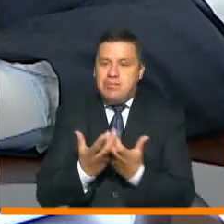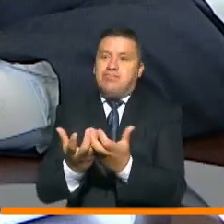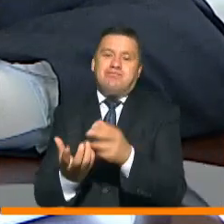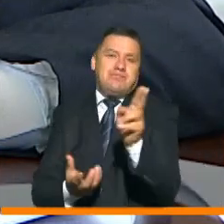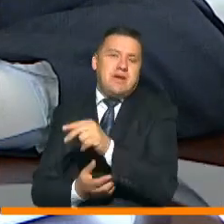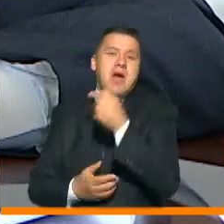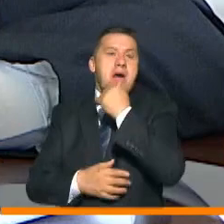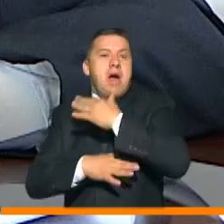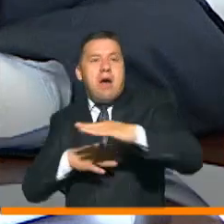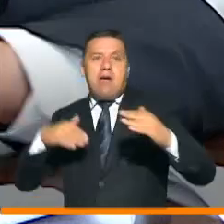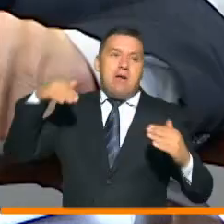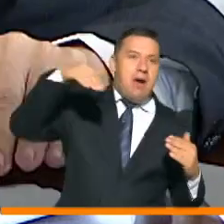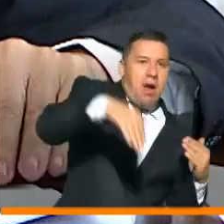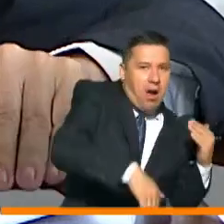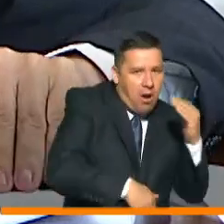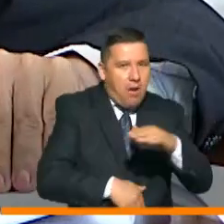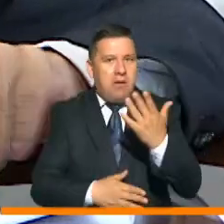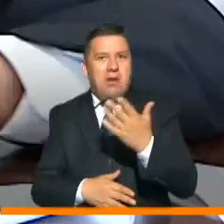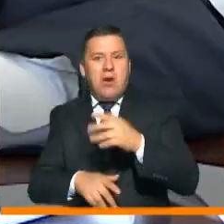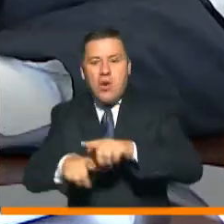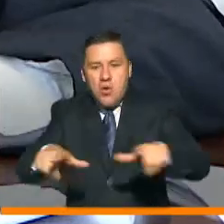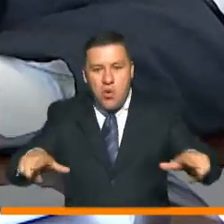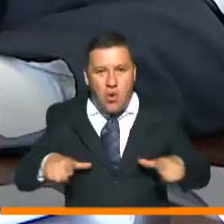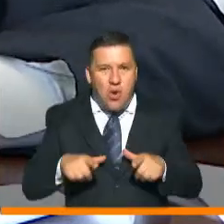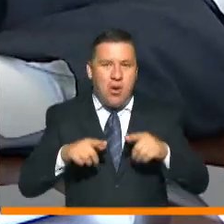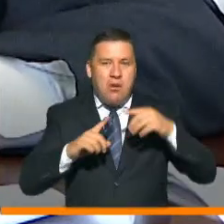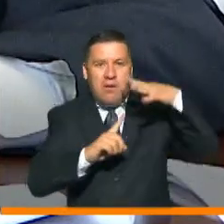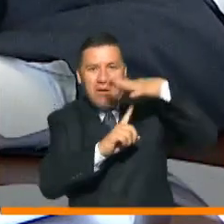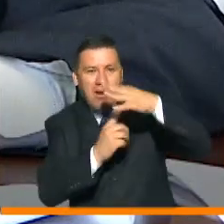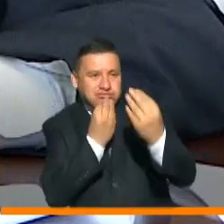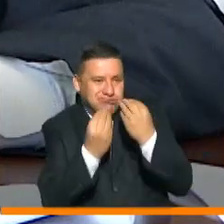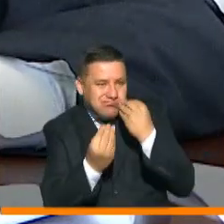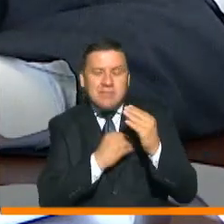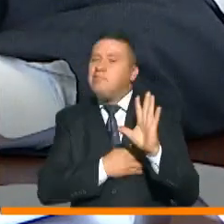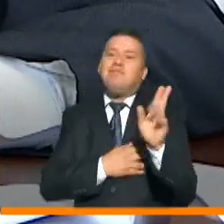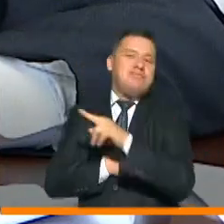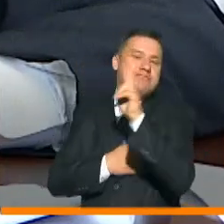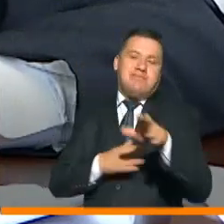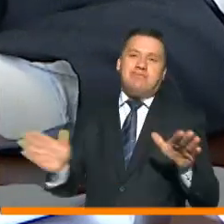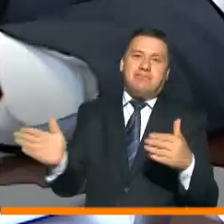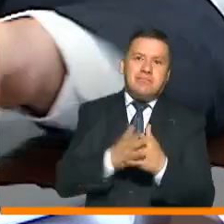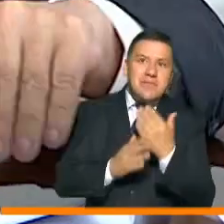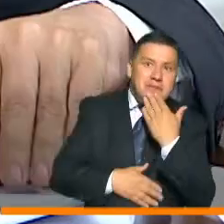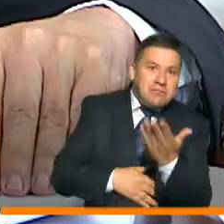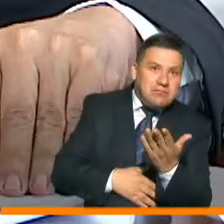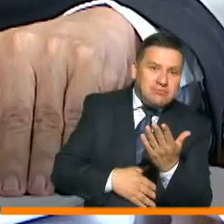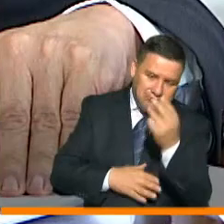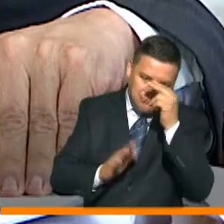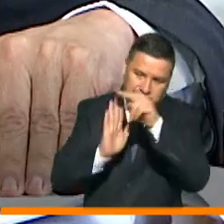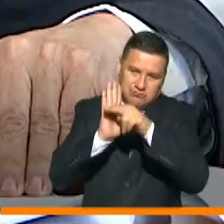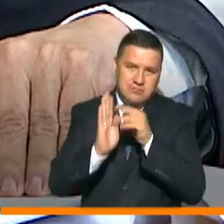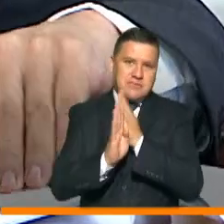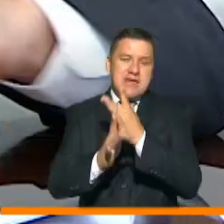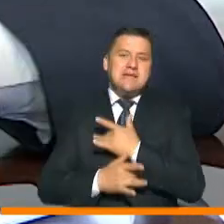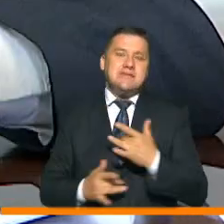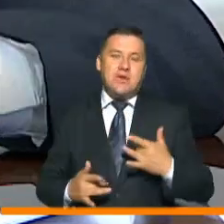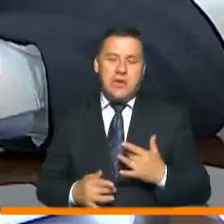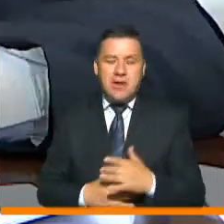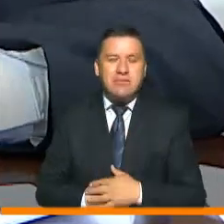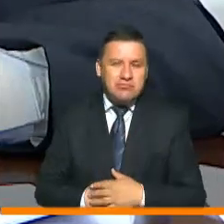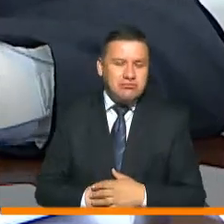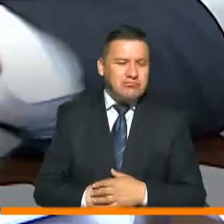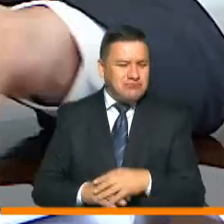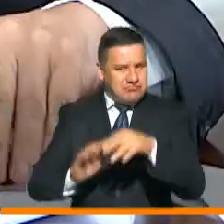como playas, malecones, plazoletas en las que se identifique violación a los protocolos de bioseguridad.